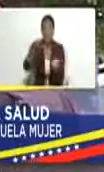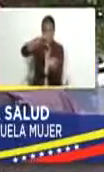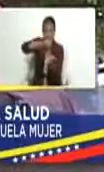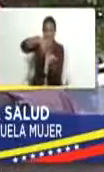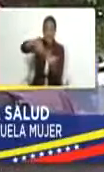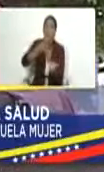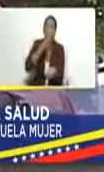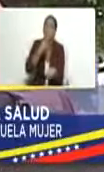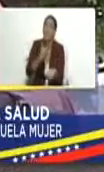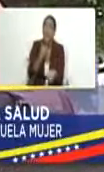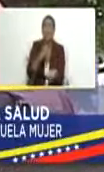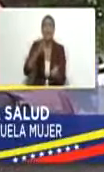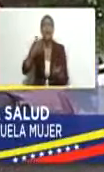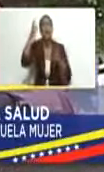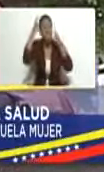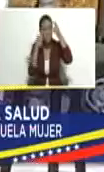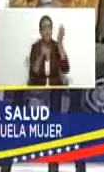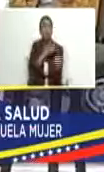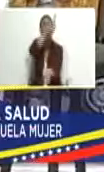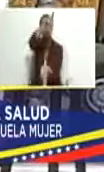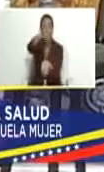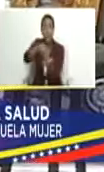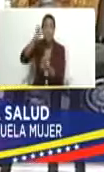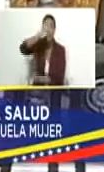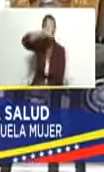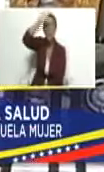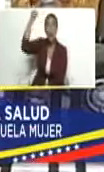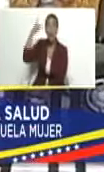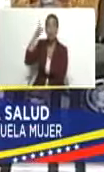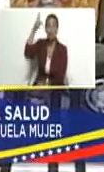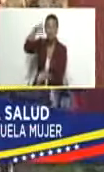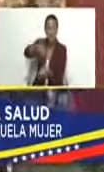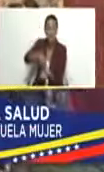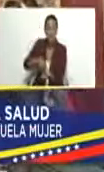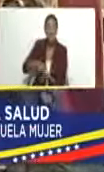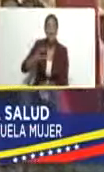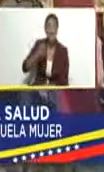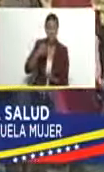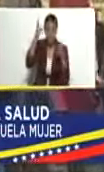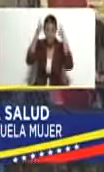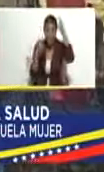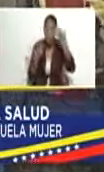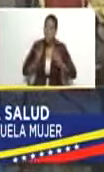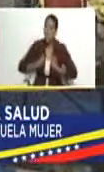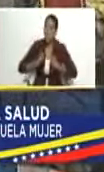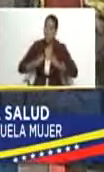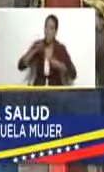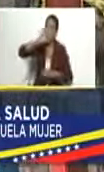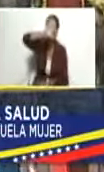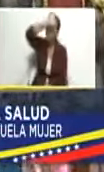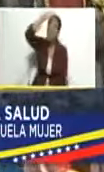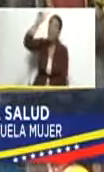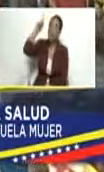tan bello, es que Chávez está presente aquí con nosotros. ¡Chávez vive!